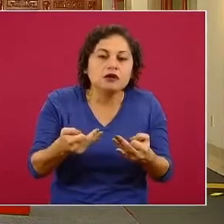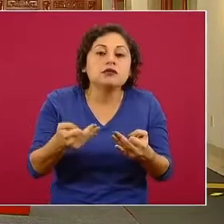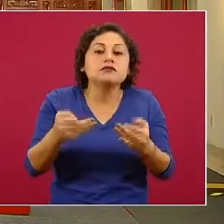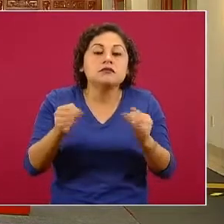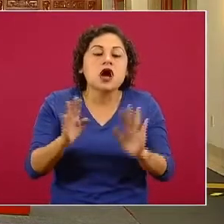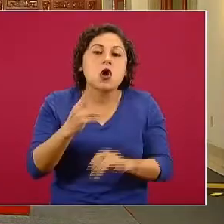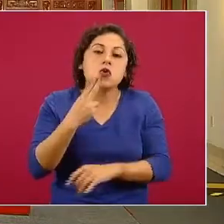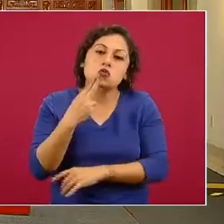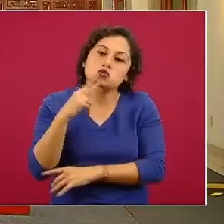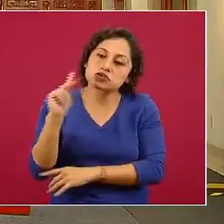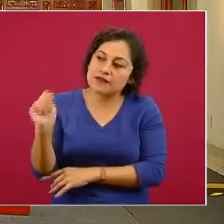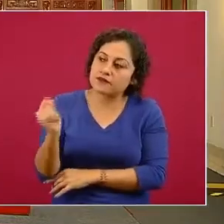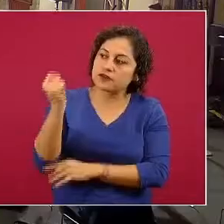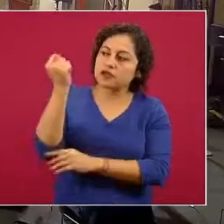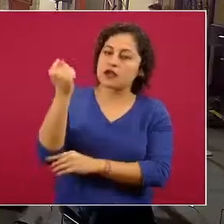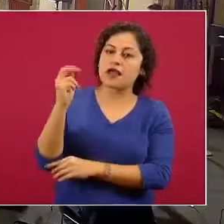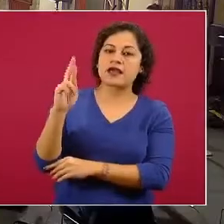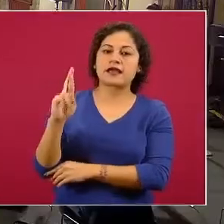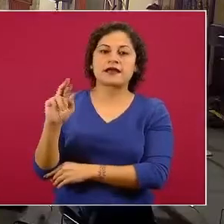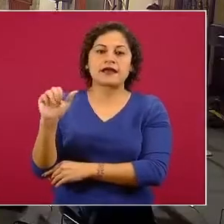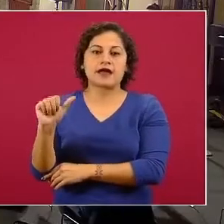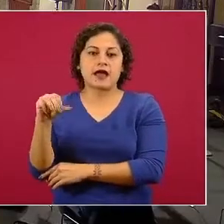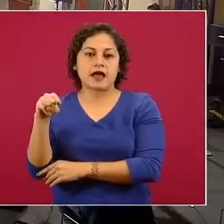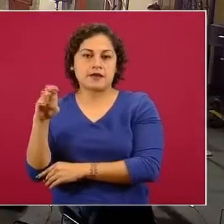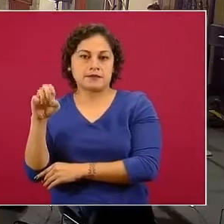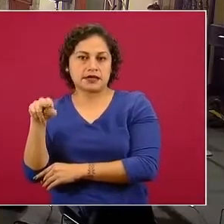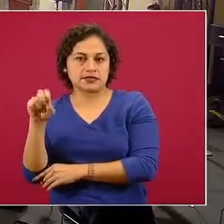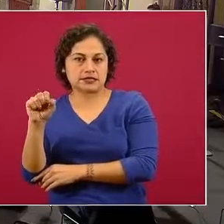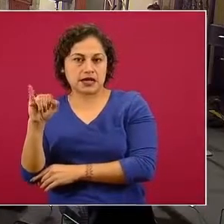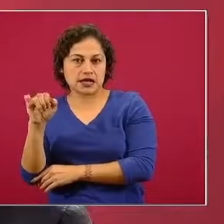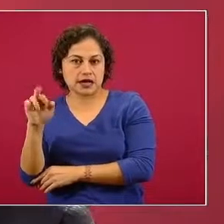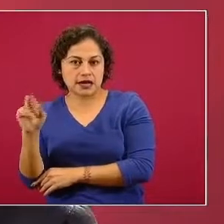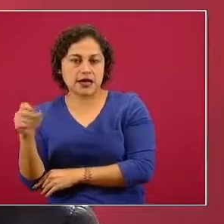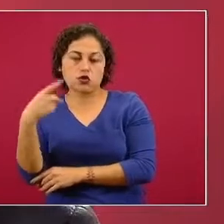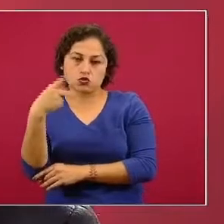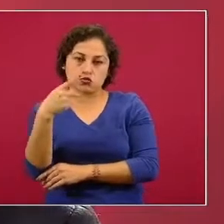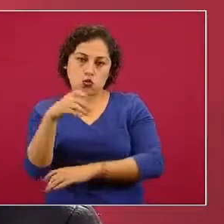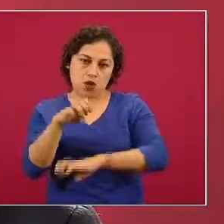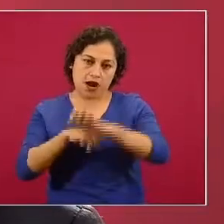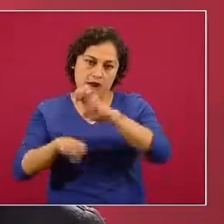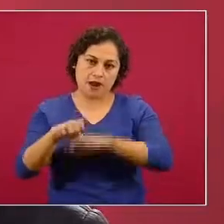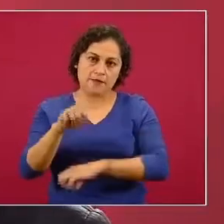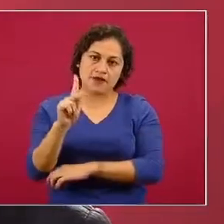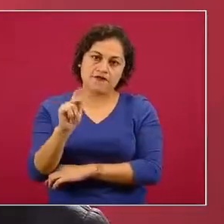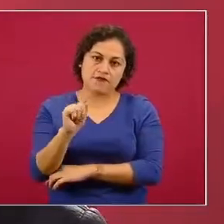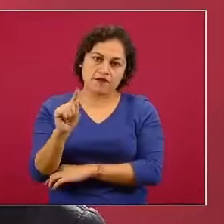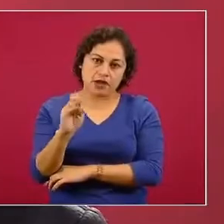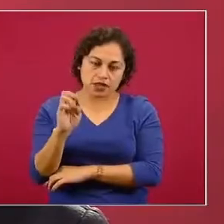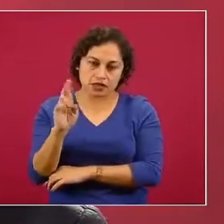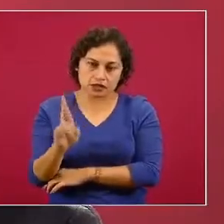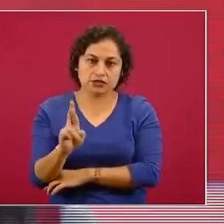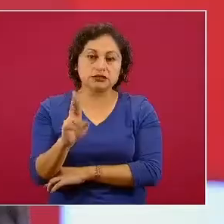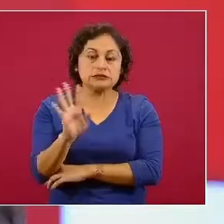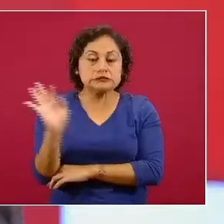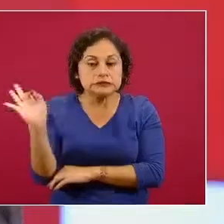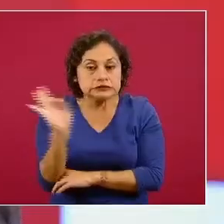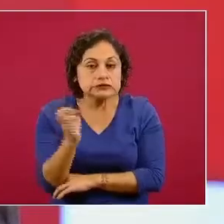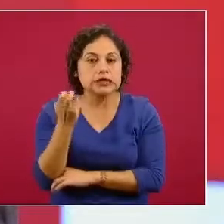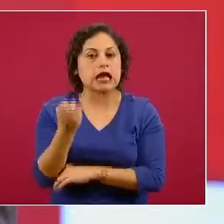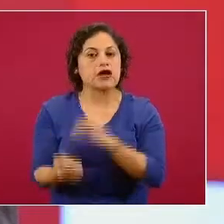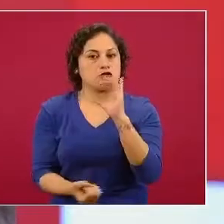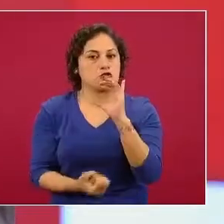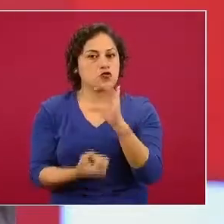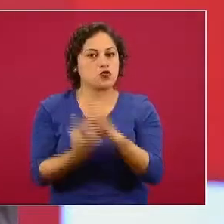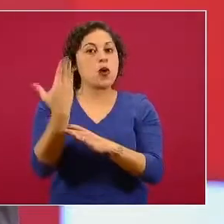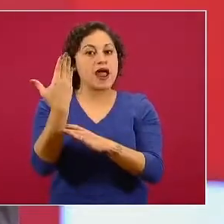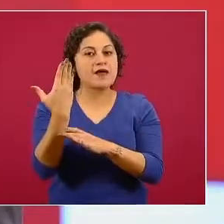del RNA mensajero, que es de la que está hecha la vacuna de Pfizer, pudiera ser la nueva tendencia de vacunas